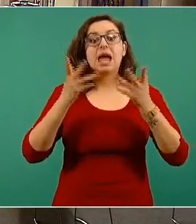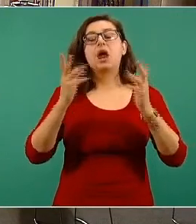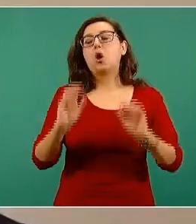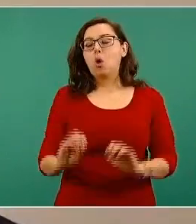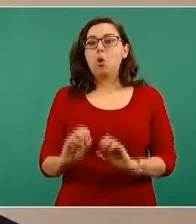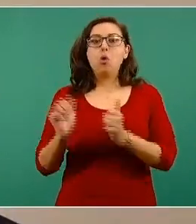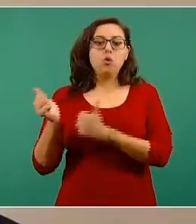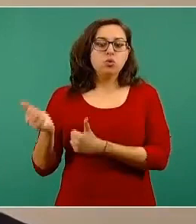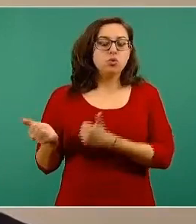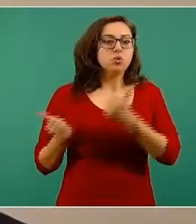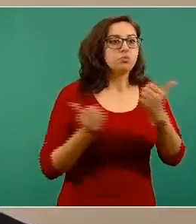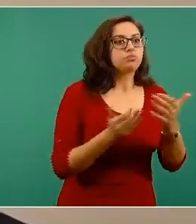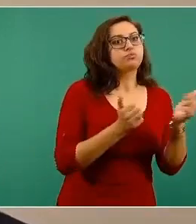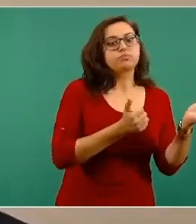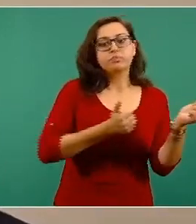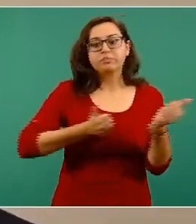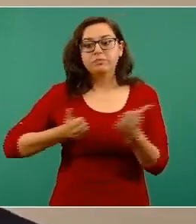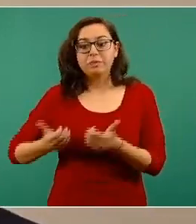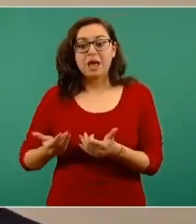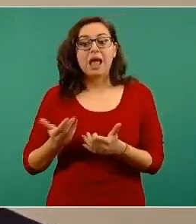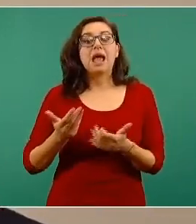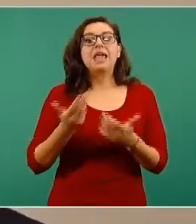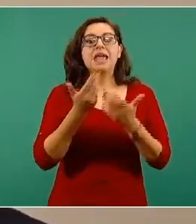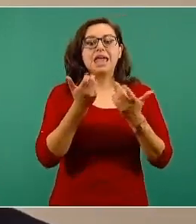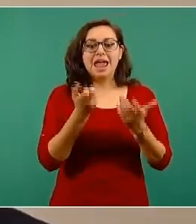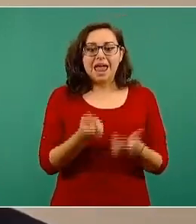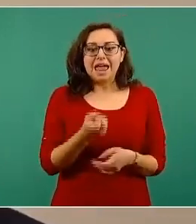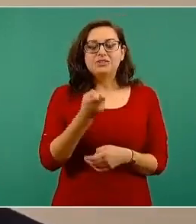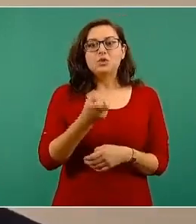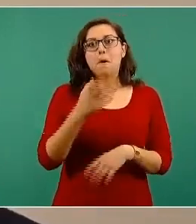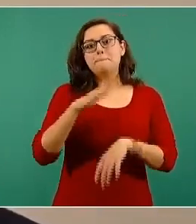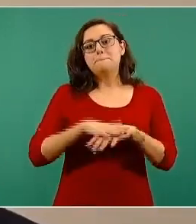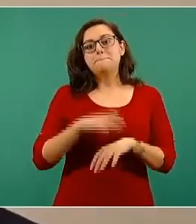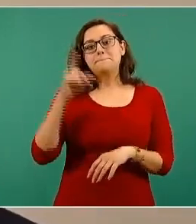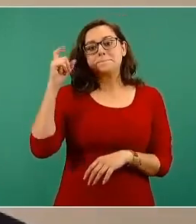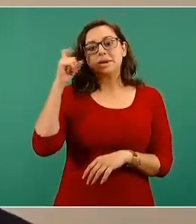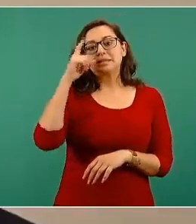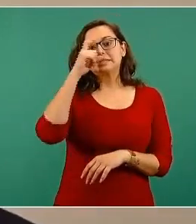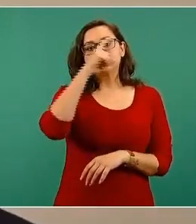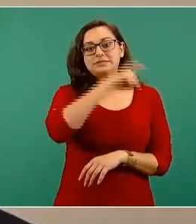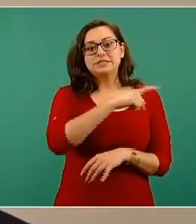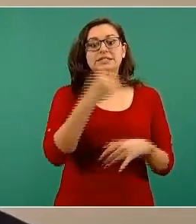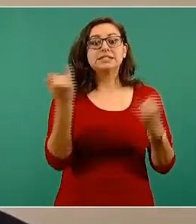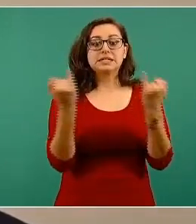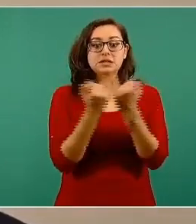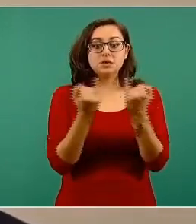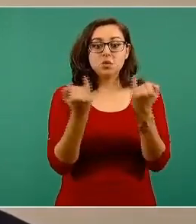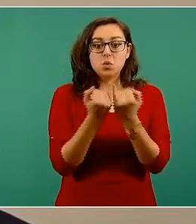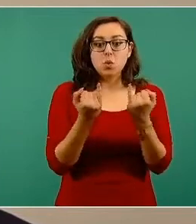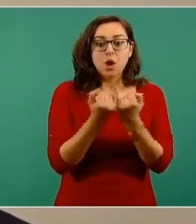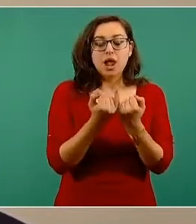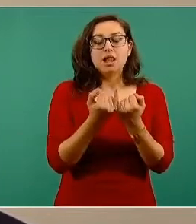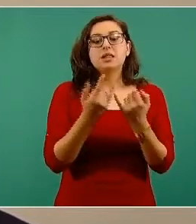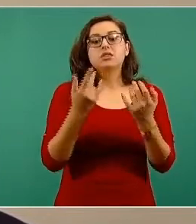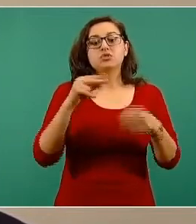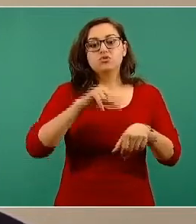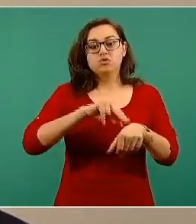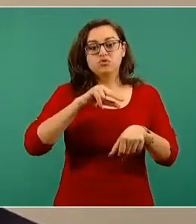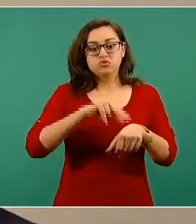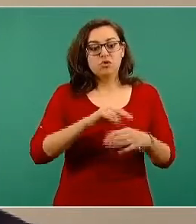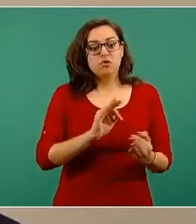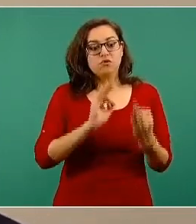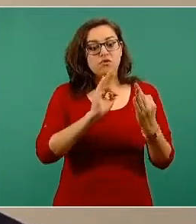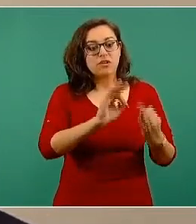traslados entre unidades médicas, y obviamente de todos aquellos los que también estando en primera línea estaban